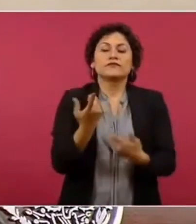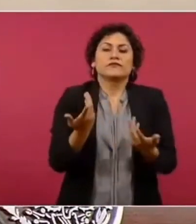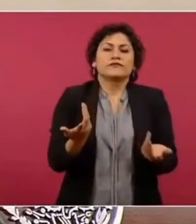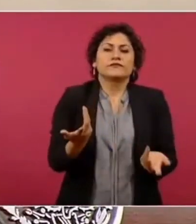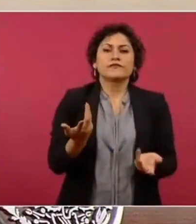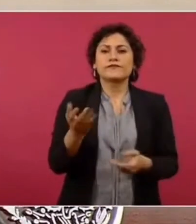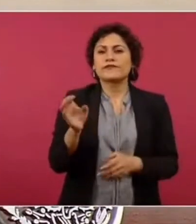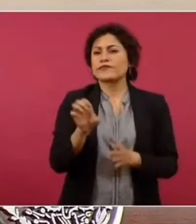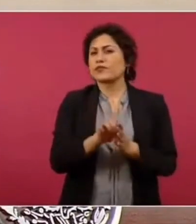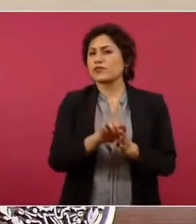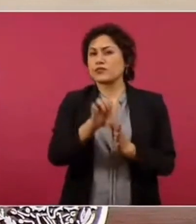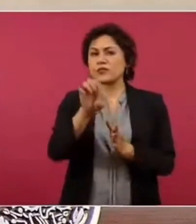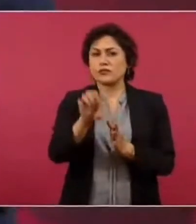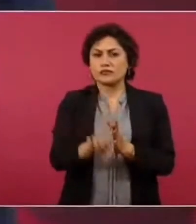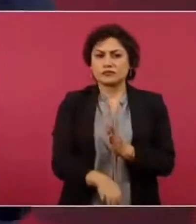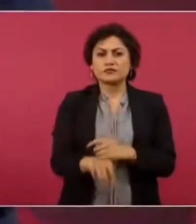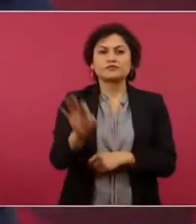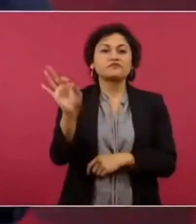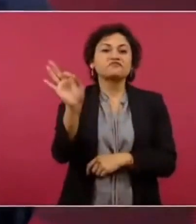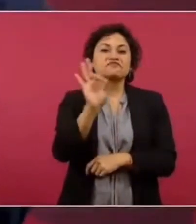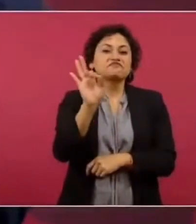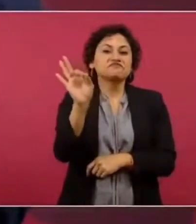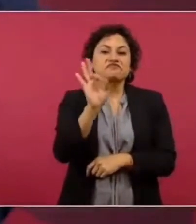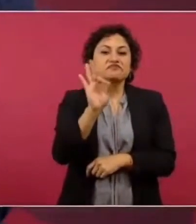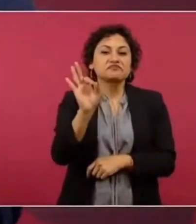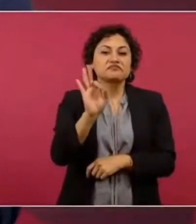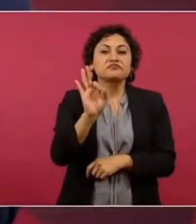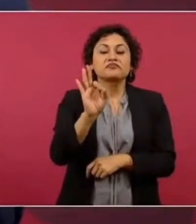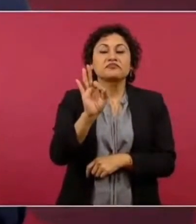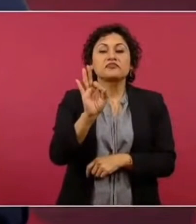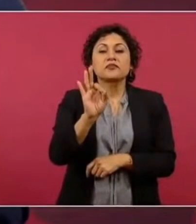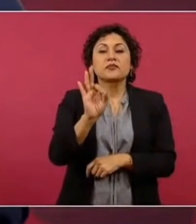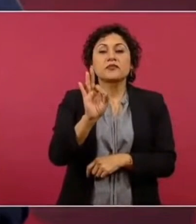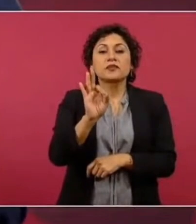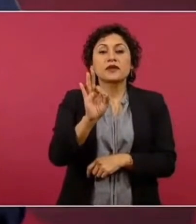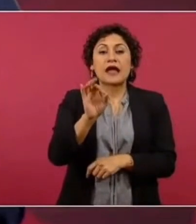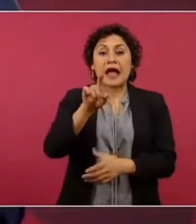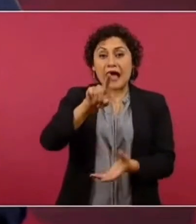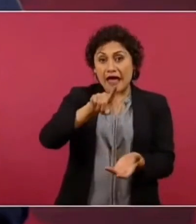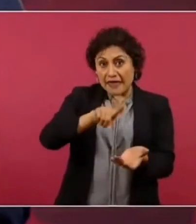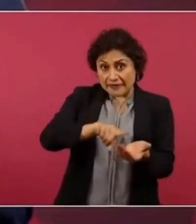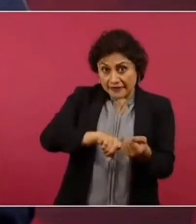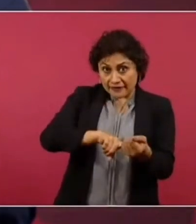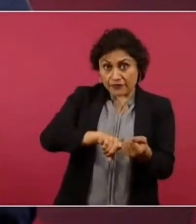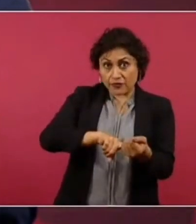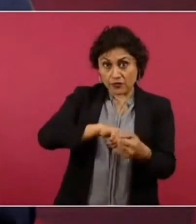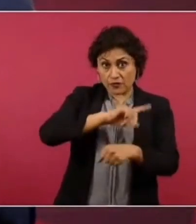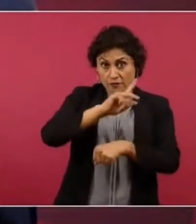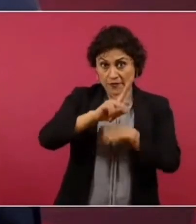si aumenta el consumo interno,